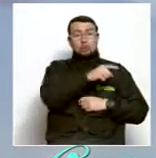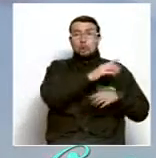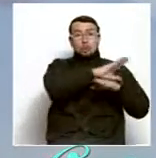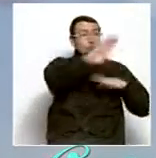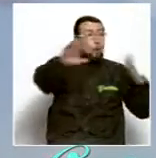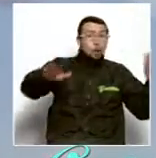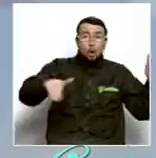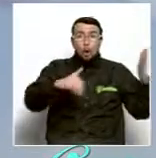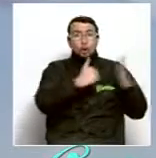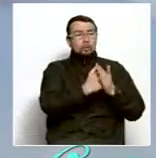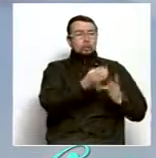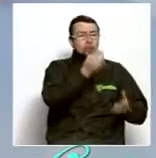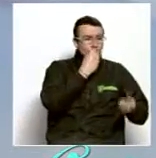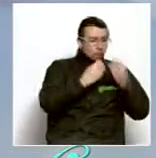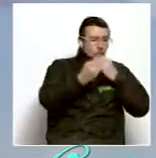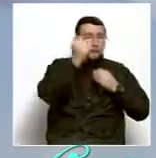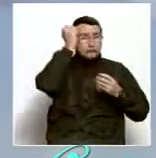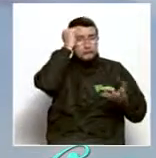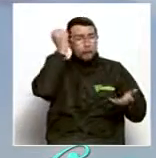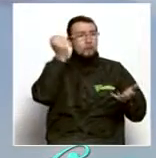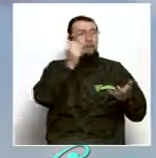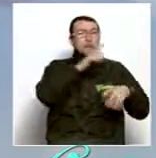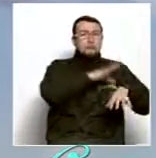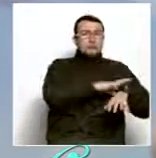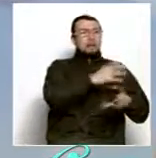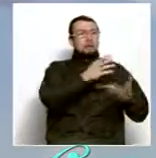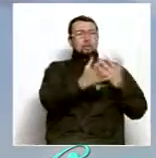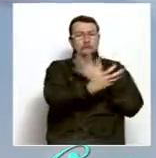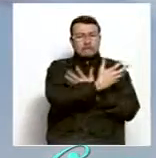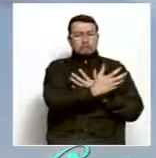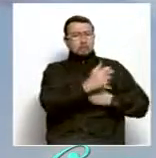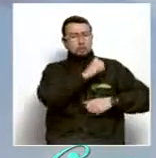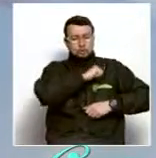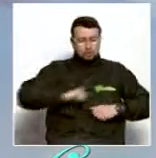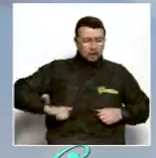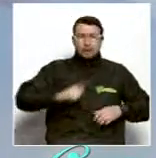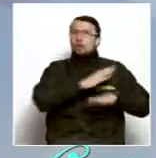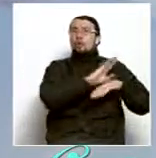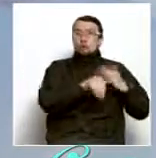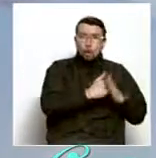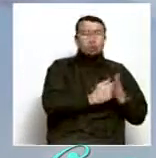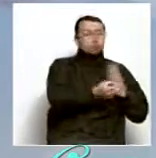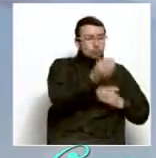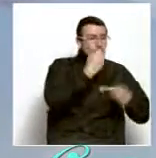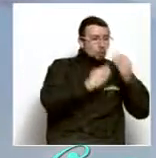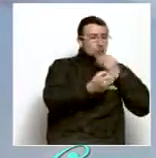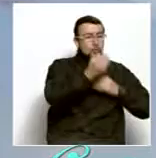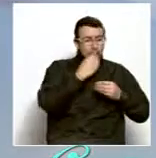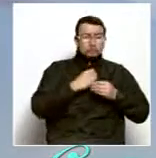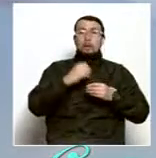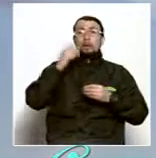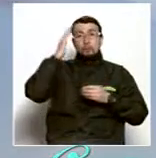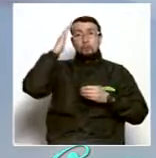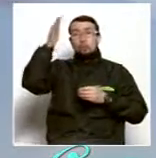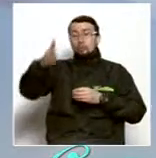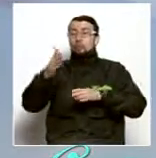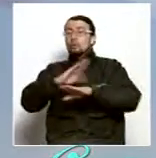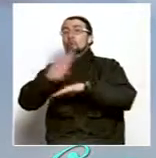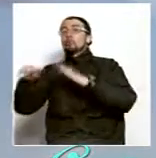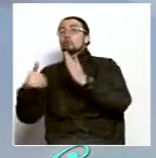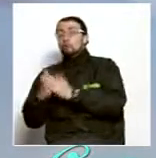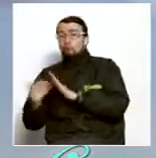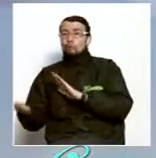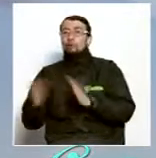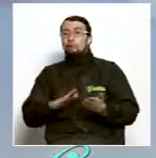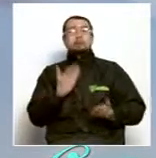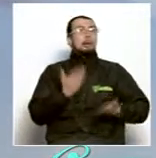el profesor, el médico, el científico, el cirujano, todos. Y a todos nos llega la pelona, dependiendo de